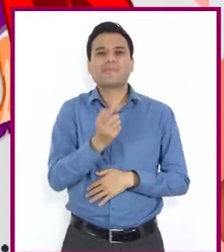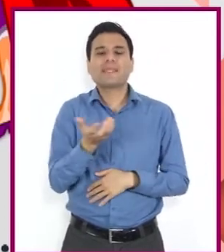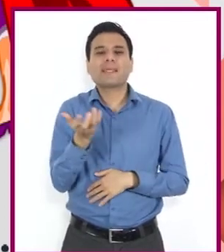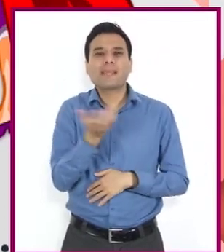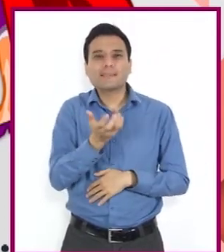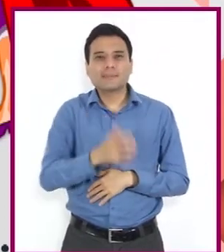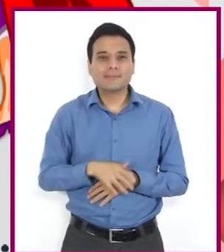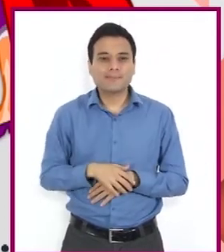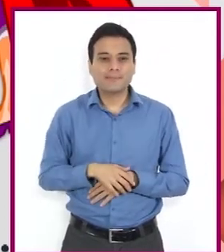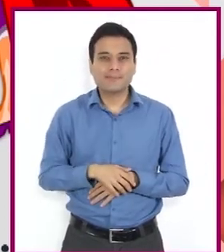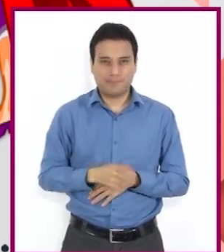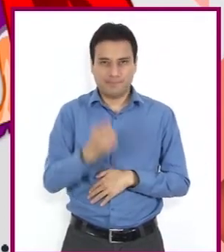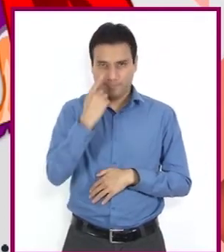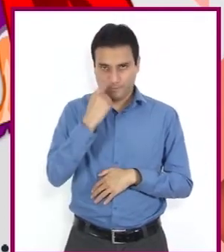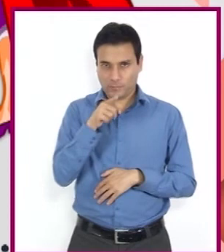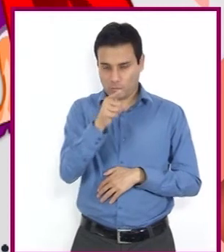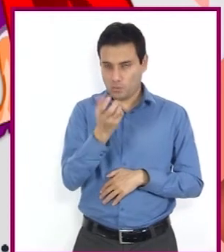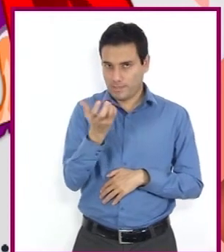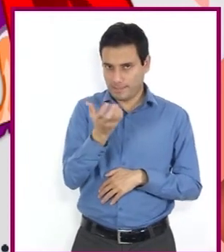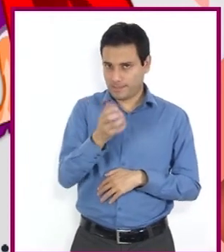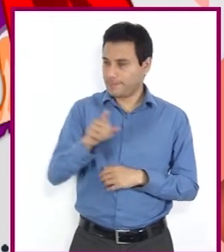un cuadro como el siguiente.